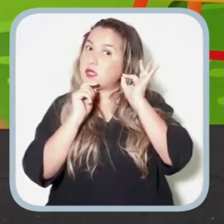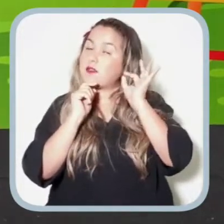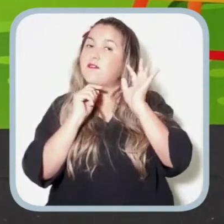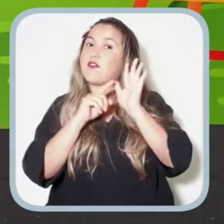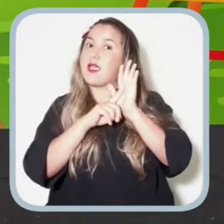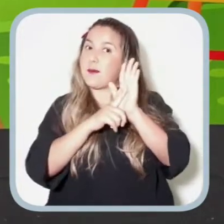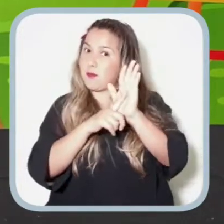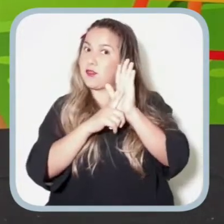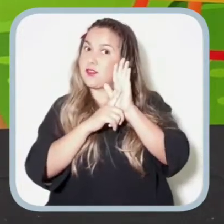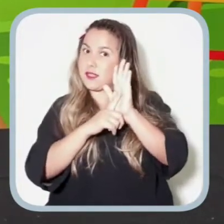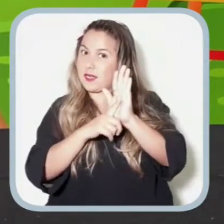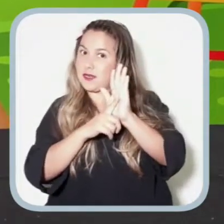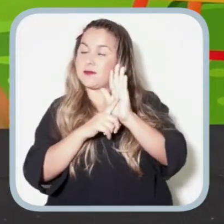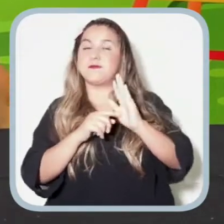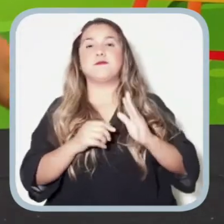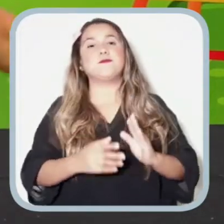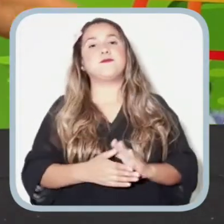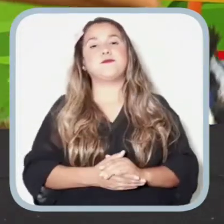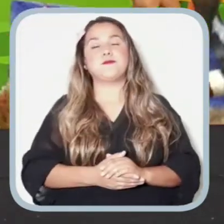mostrar